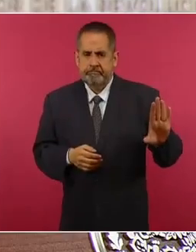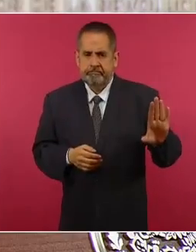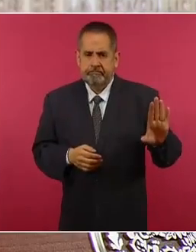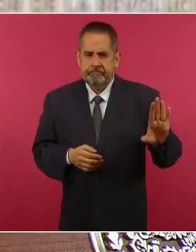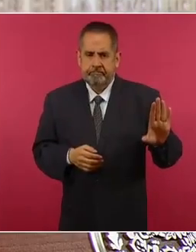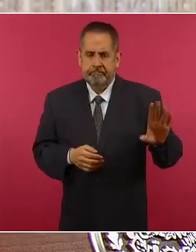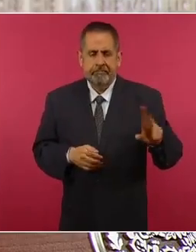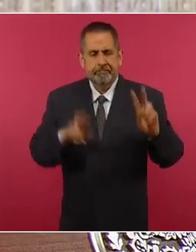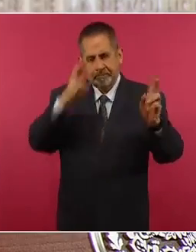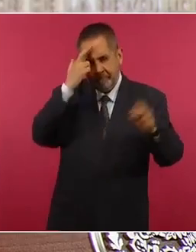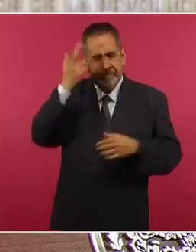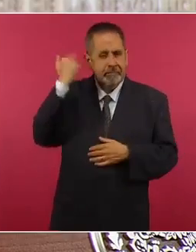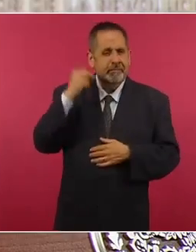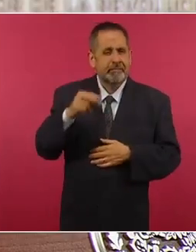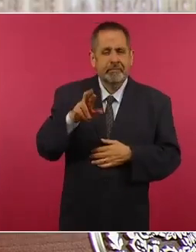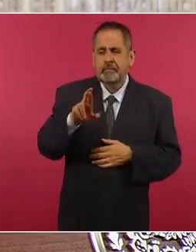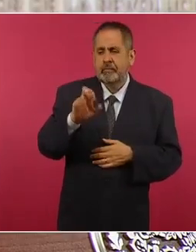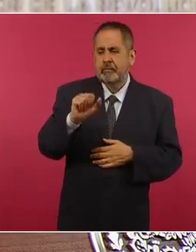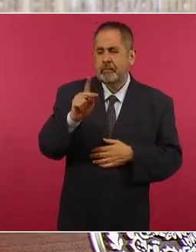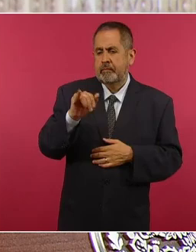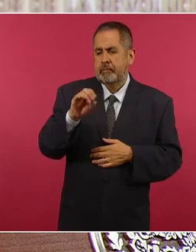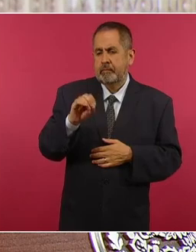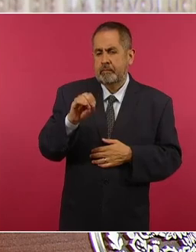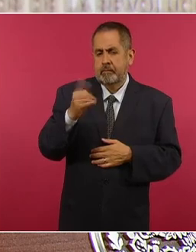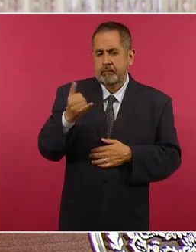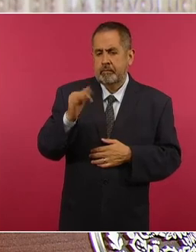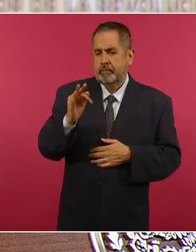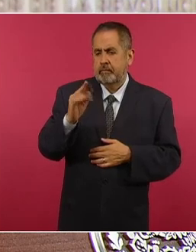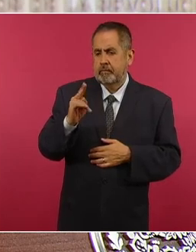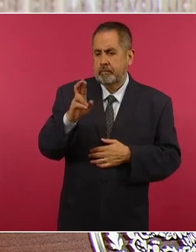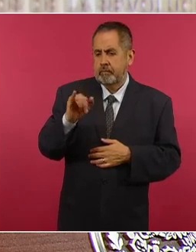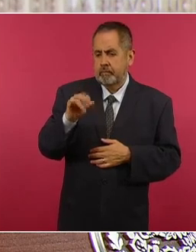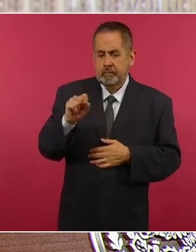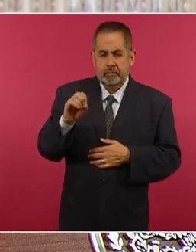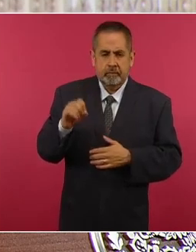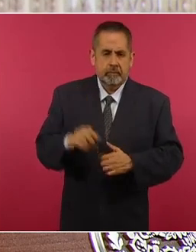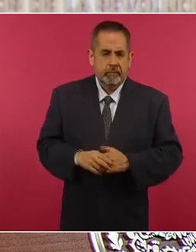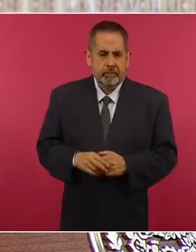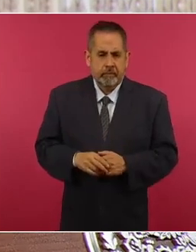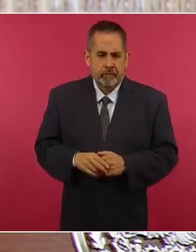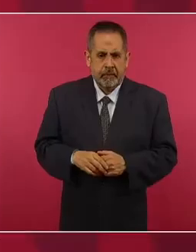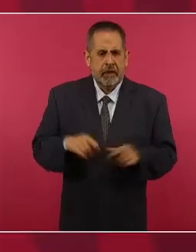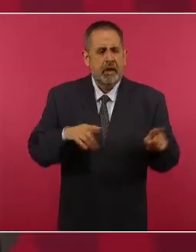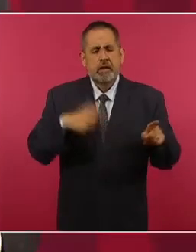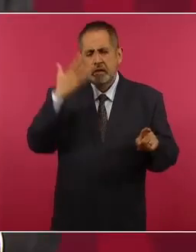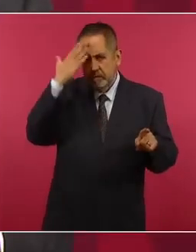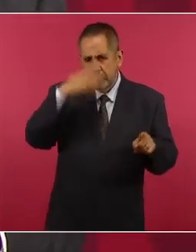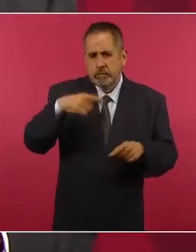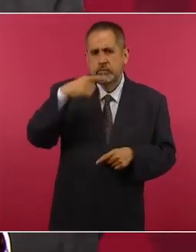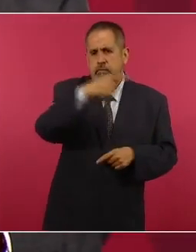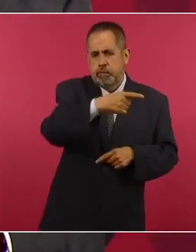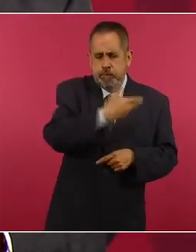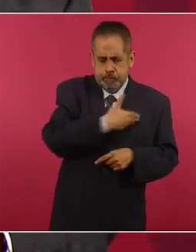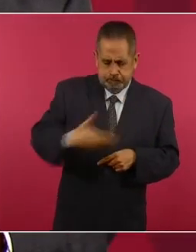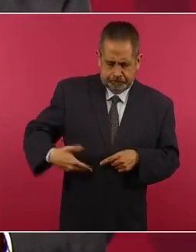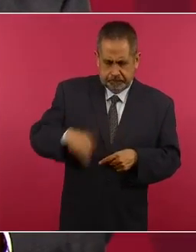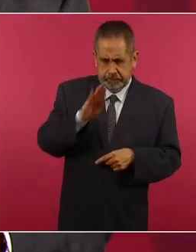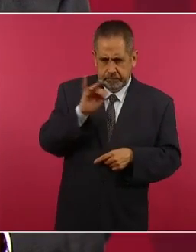con el rápido y furioso. ¿Se lo dirá Biden? Ya lo sabe el presidente Biden, es muy